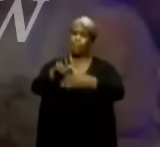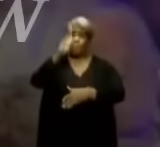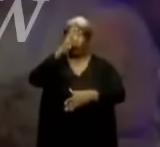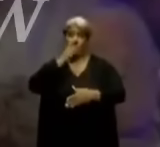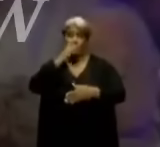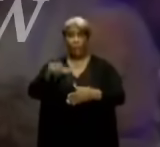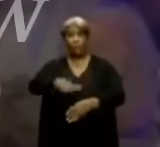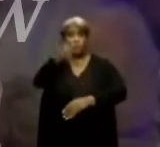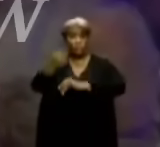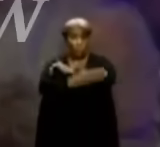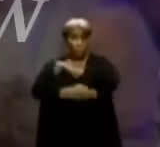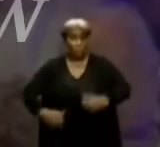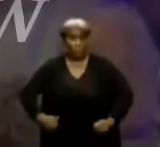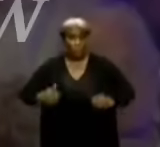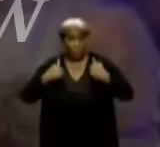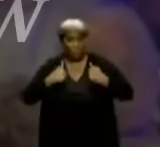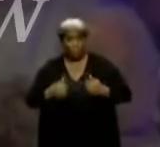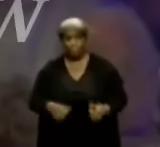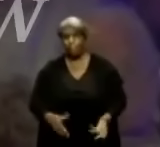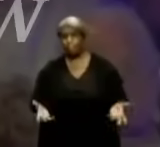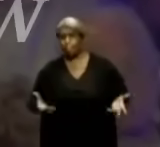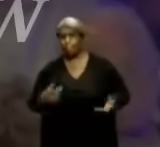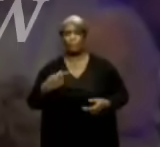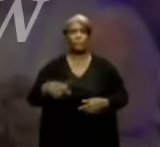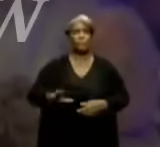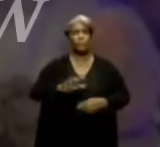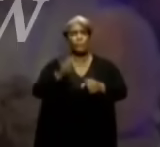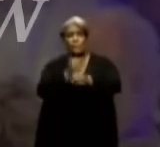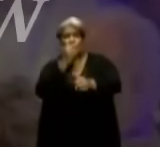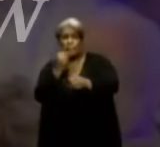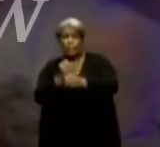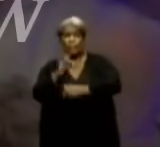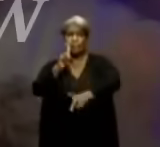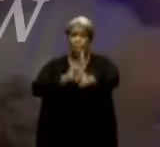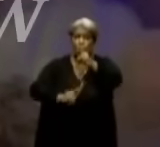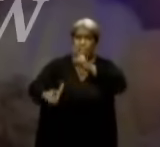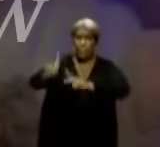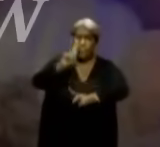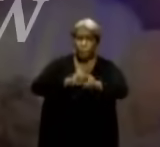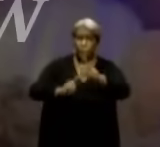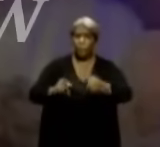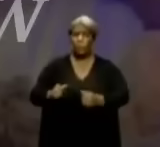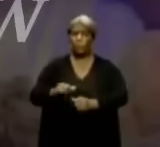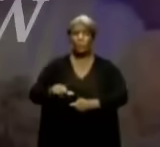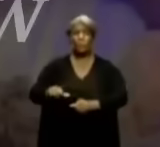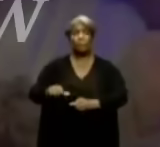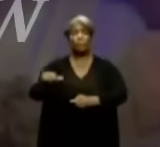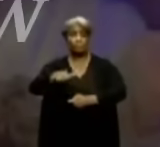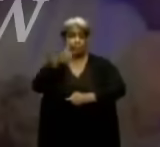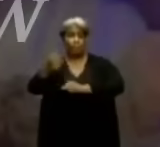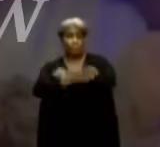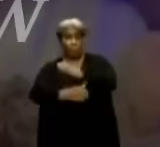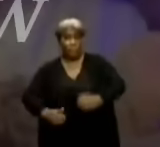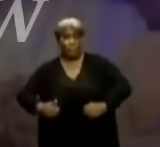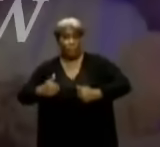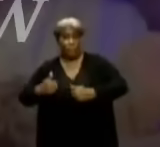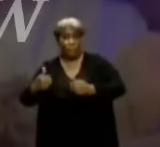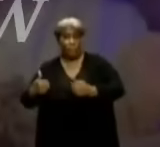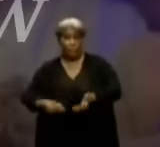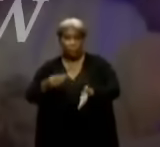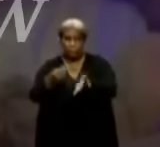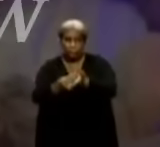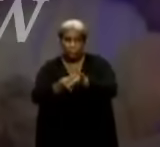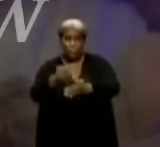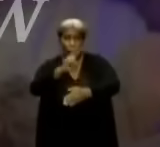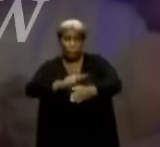saber cómo siguen los trabajos en favor de esas inversiones que hacen los dominicanos en el exterior, que algunas